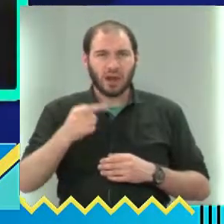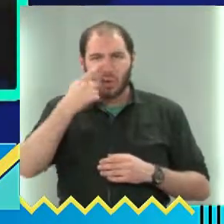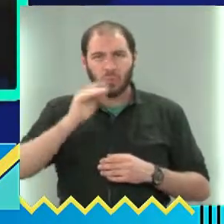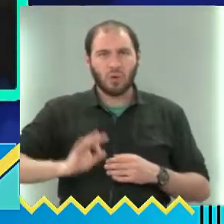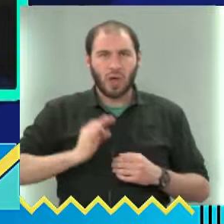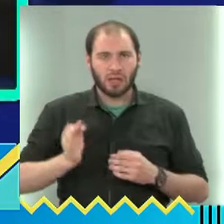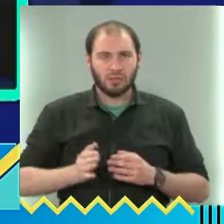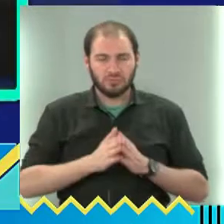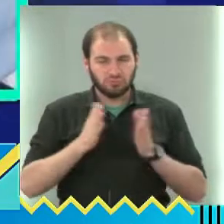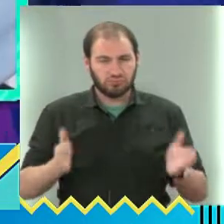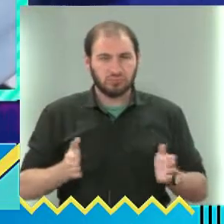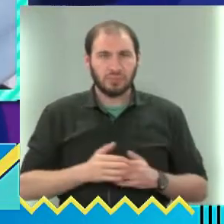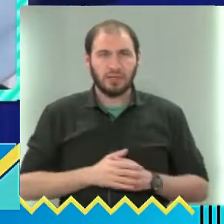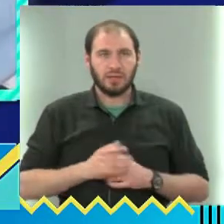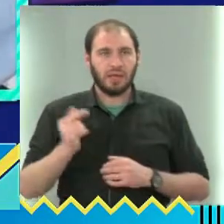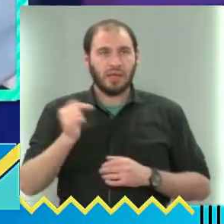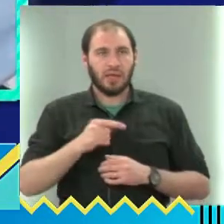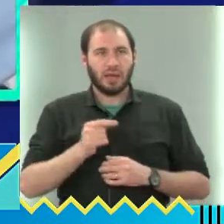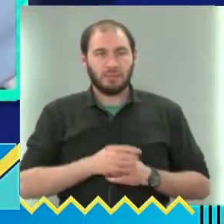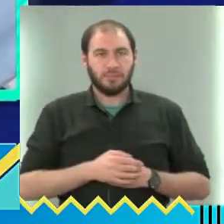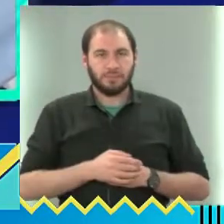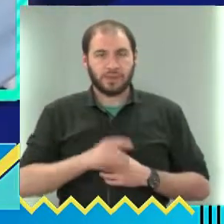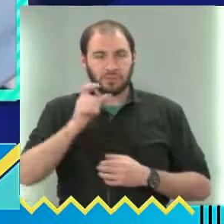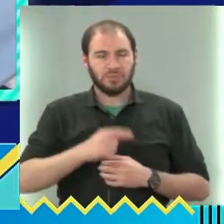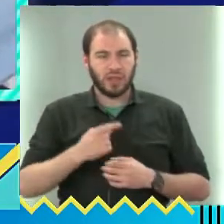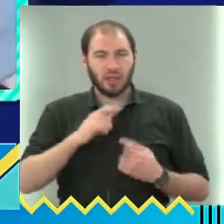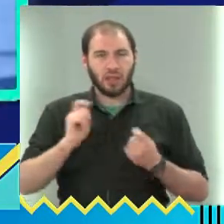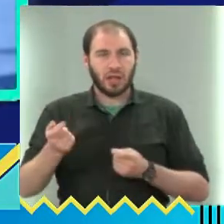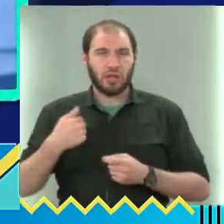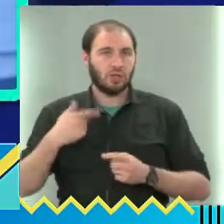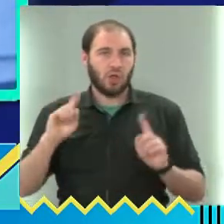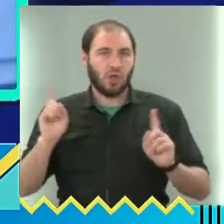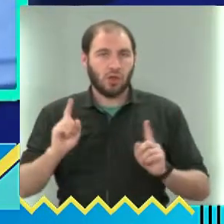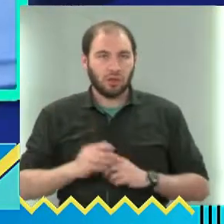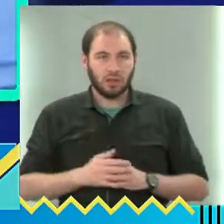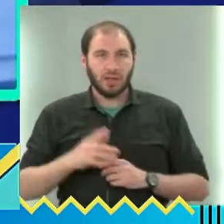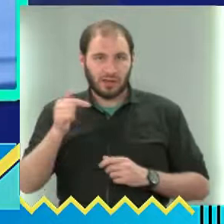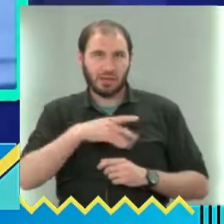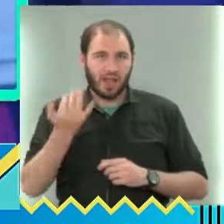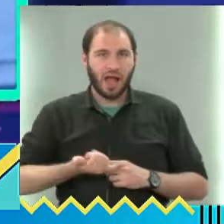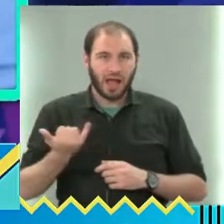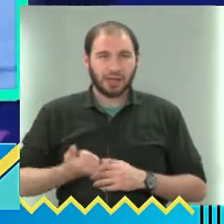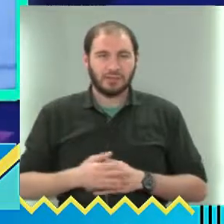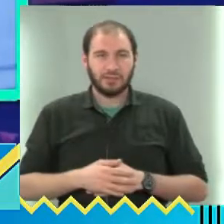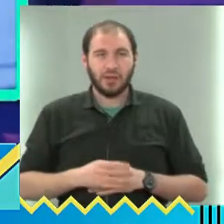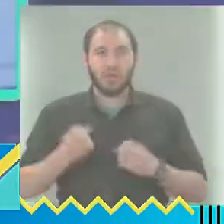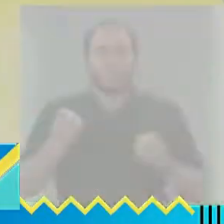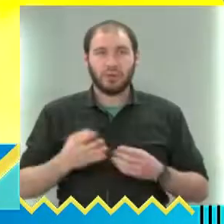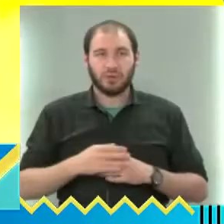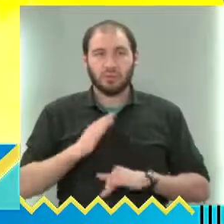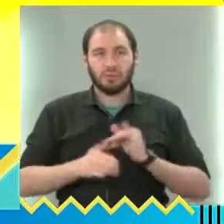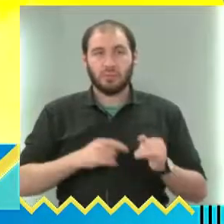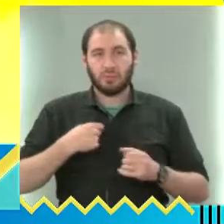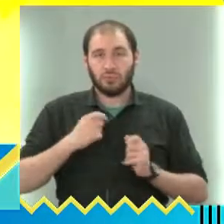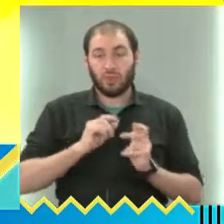último año y entonces el donante decía no tuve ninguna, cuando sí había tenido. Por el hecho de decir, bueno, si